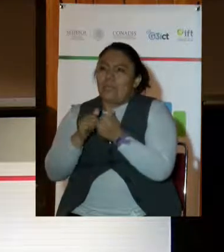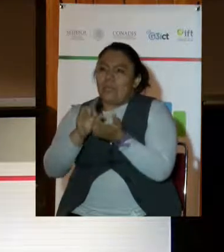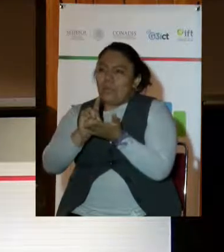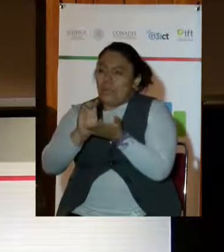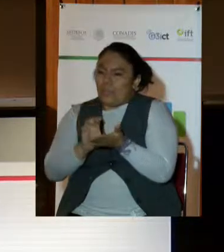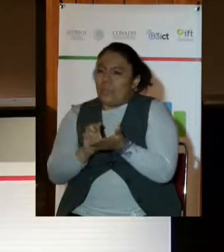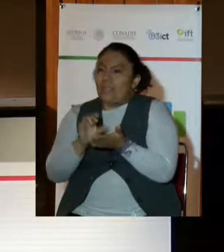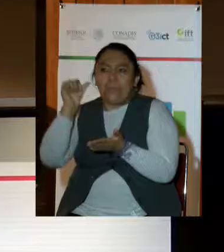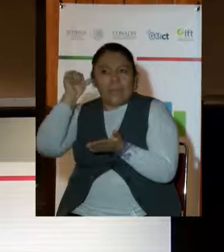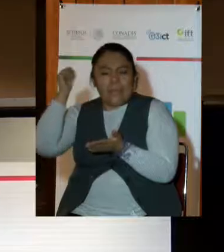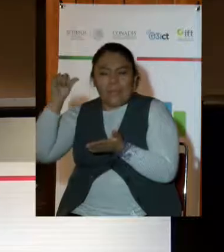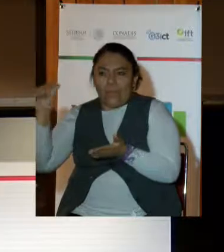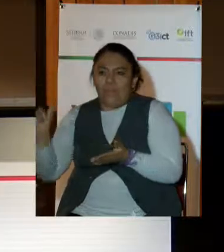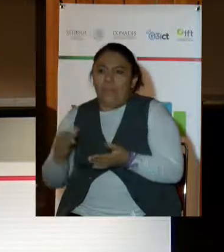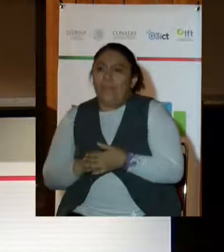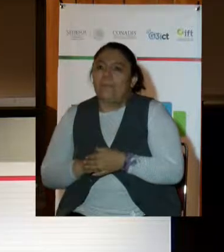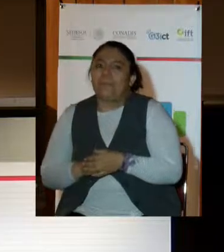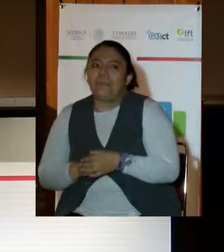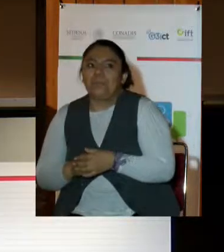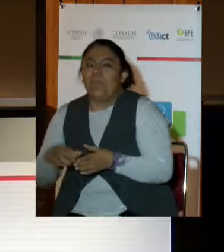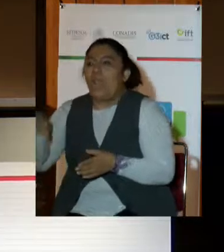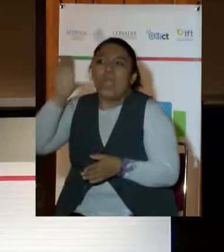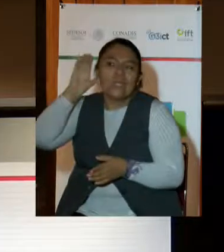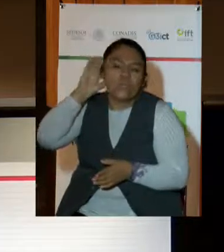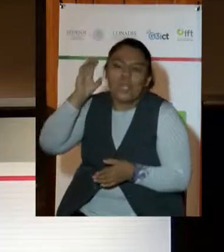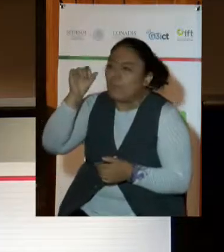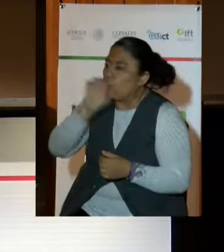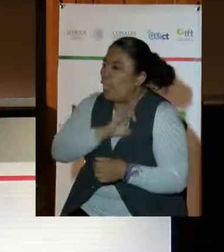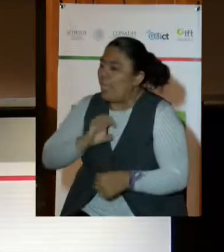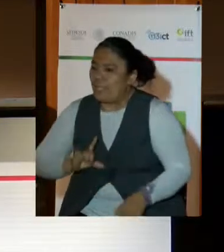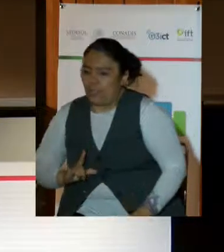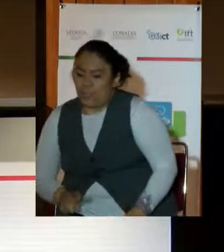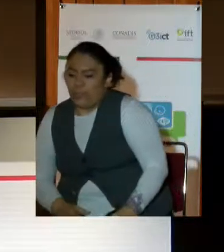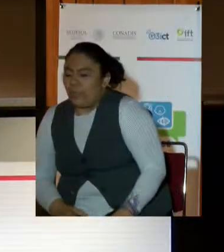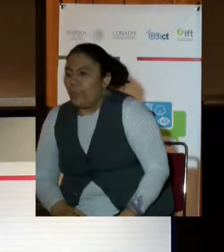con discapacidad auditiva. Te escuchamos, Ernesto.